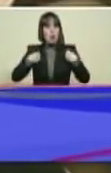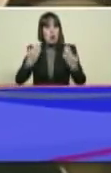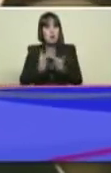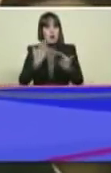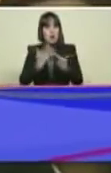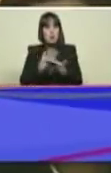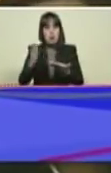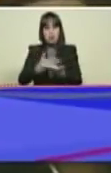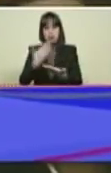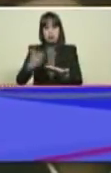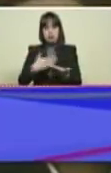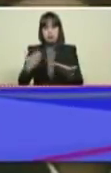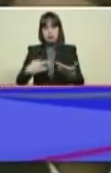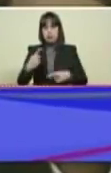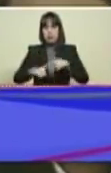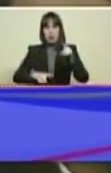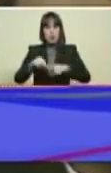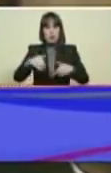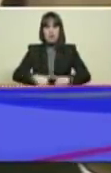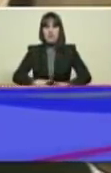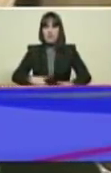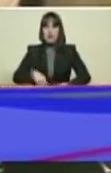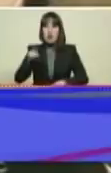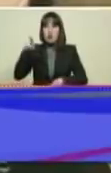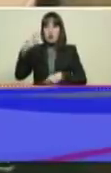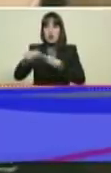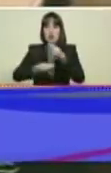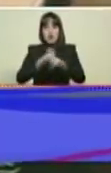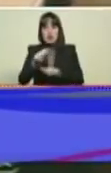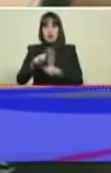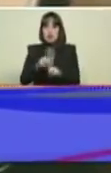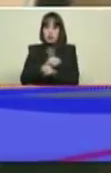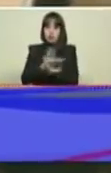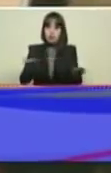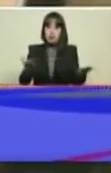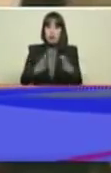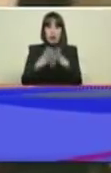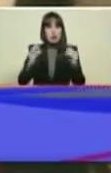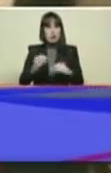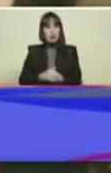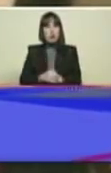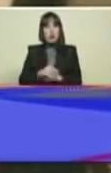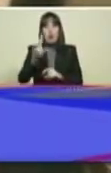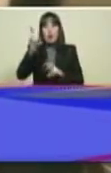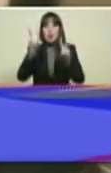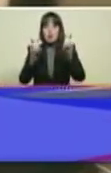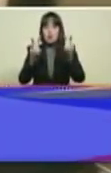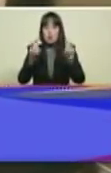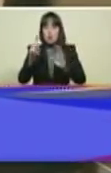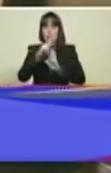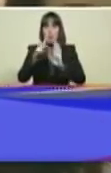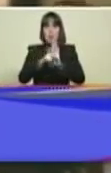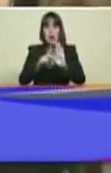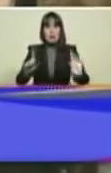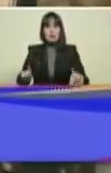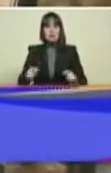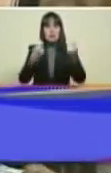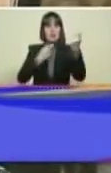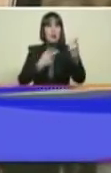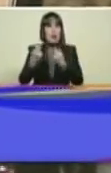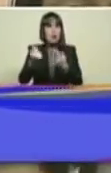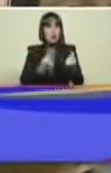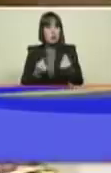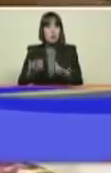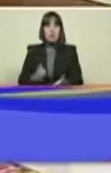con todo este esfuerzo y ahora en el marco de este nuevo plan también de recuperación económica. Tenemos aquí, vemos a los